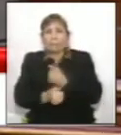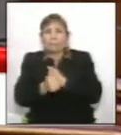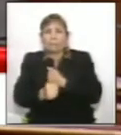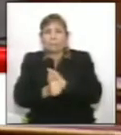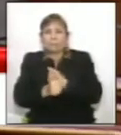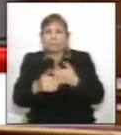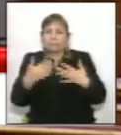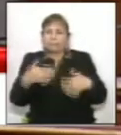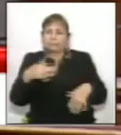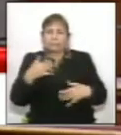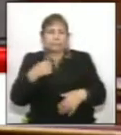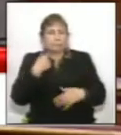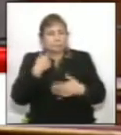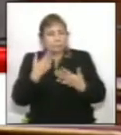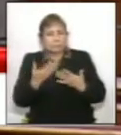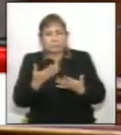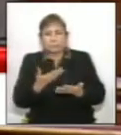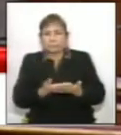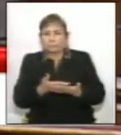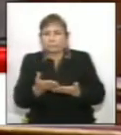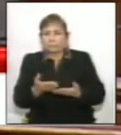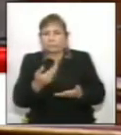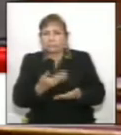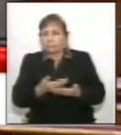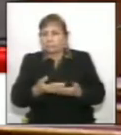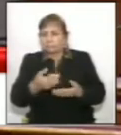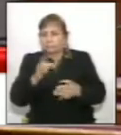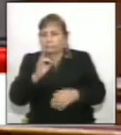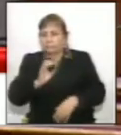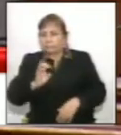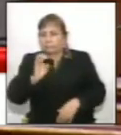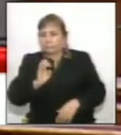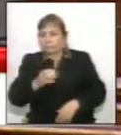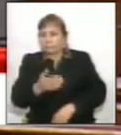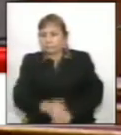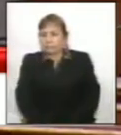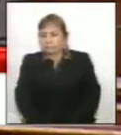muy afectado, sobre todo en momentos de emergencia sanitaria.